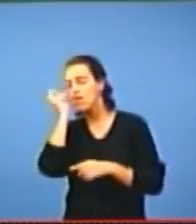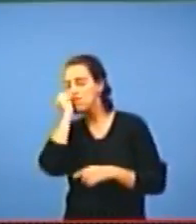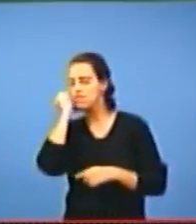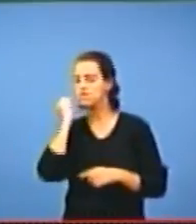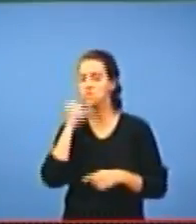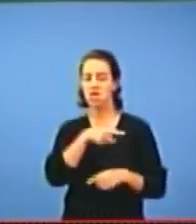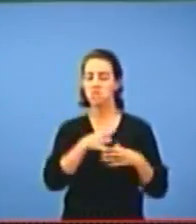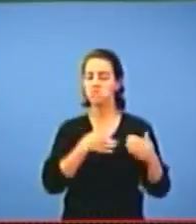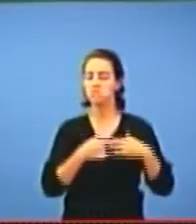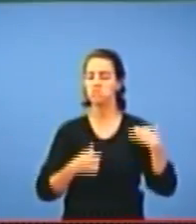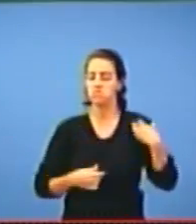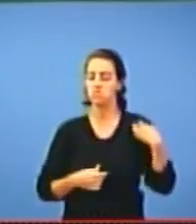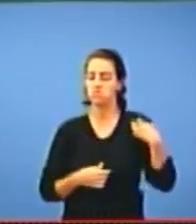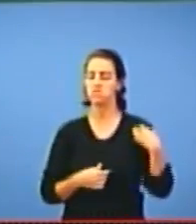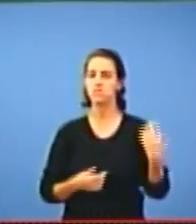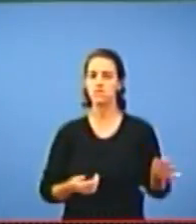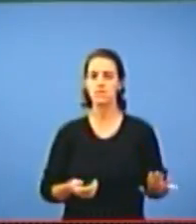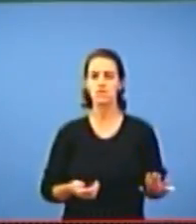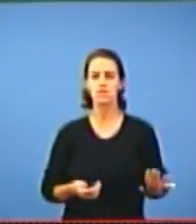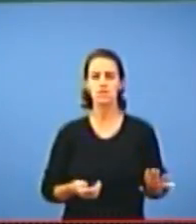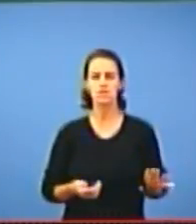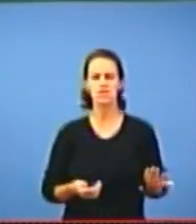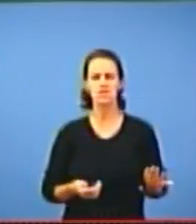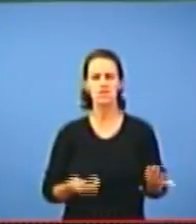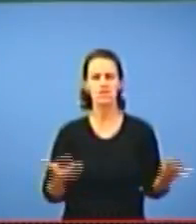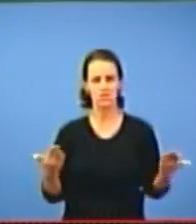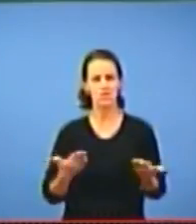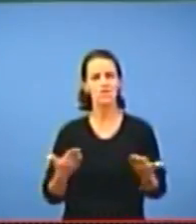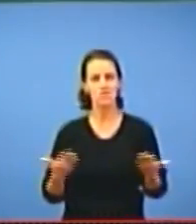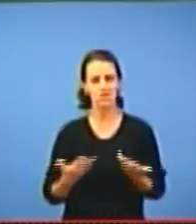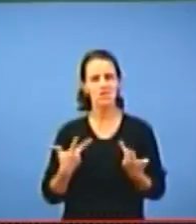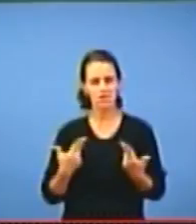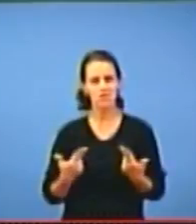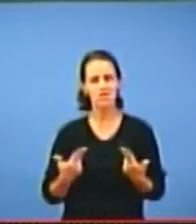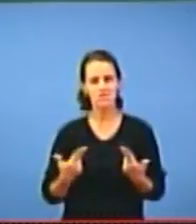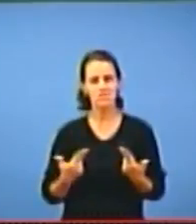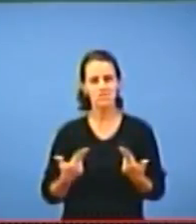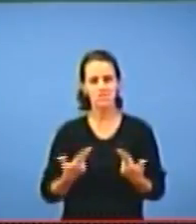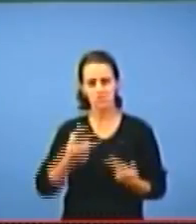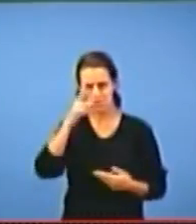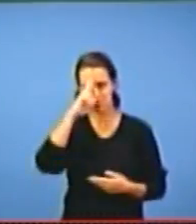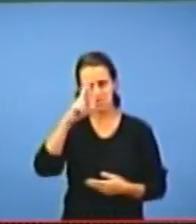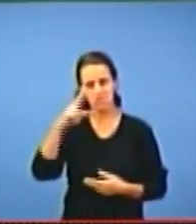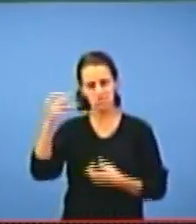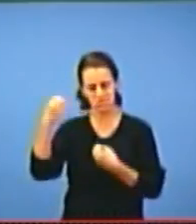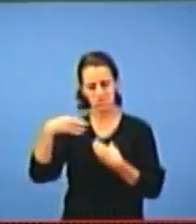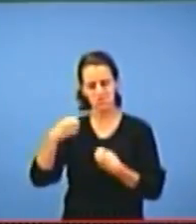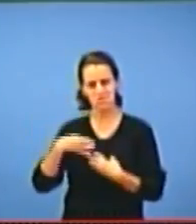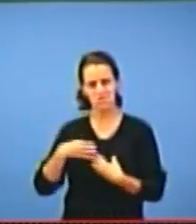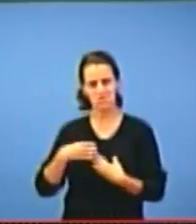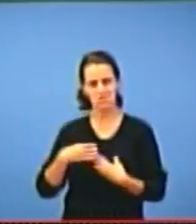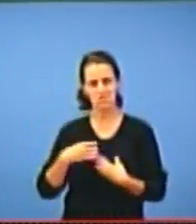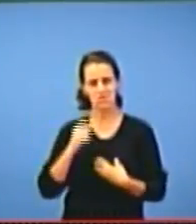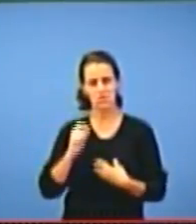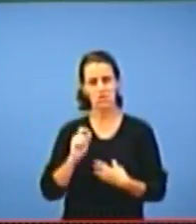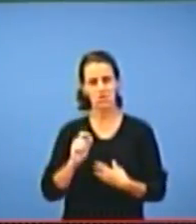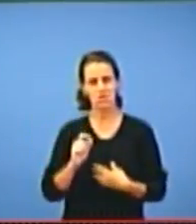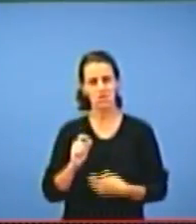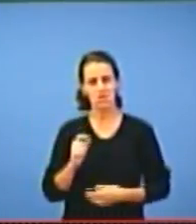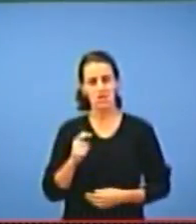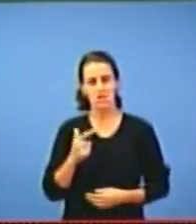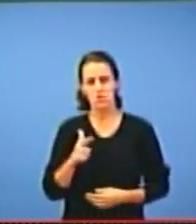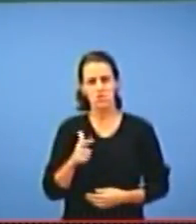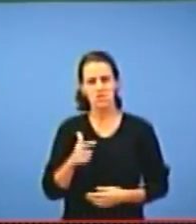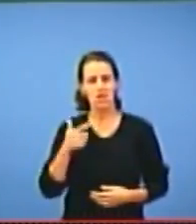oyen una canción de cuna. Ellos oyen. Uno toma la palabra. Nos ha enseñado aquí en el Manaíma estos últimos tiempos. No hay